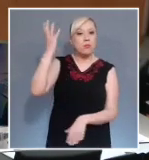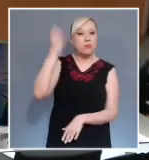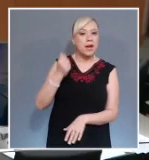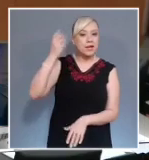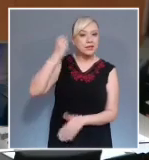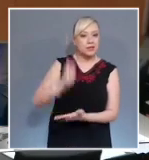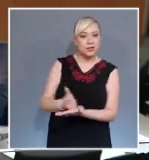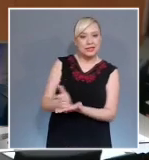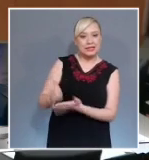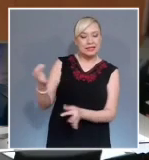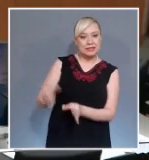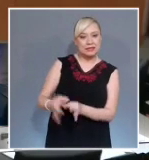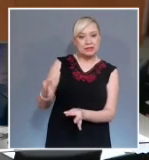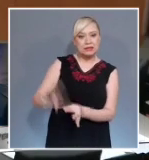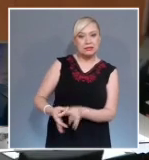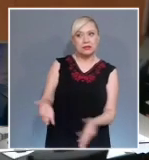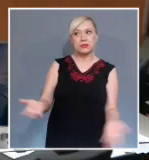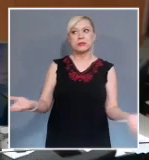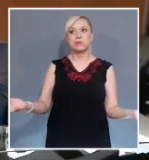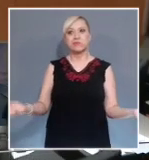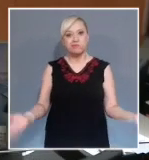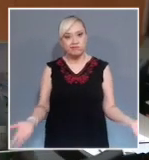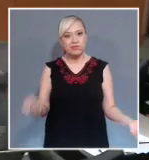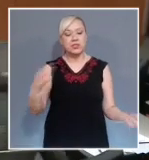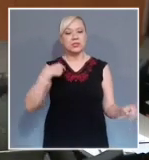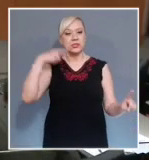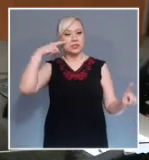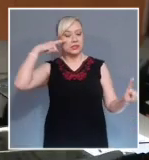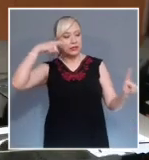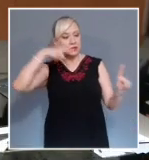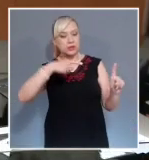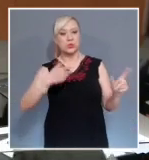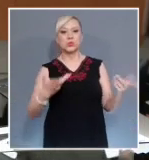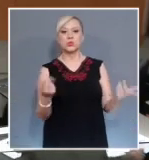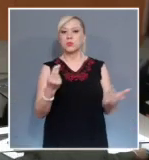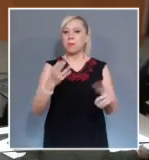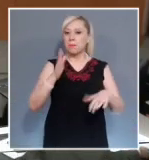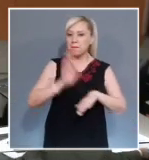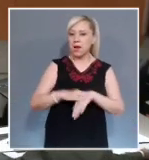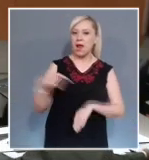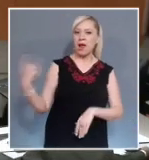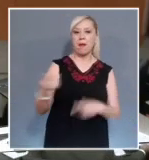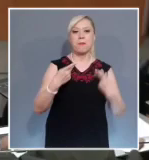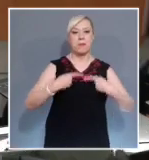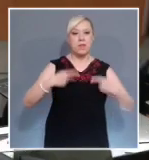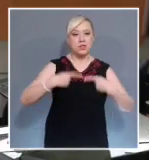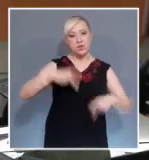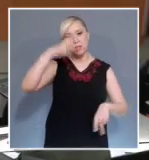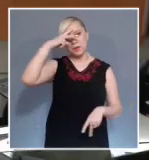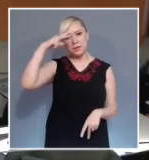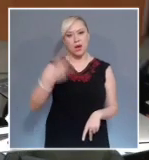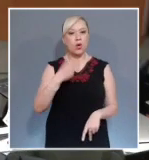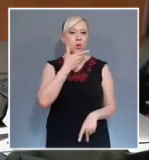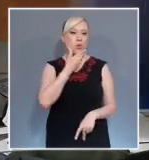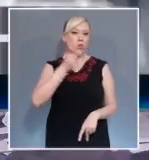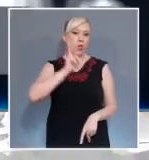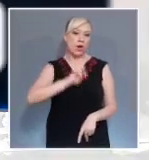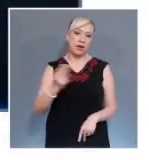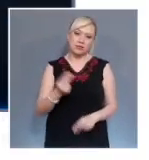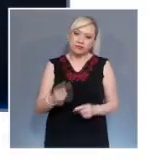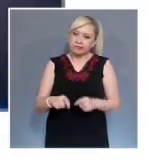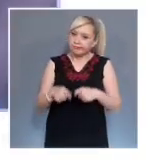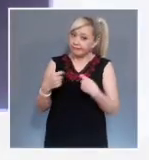en el que yo me suelo enfocar lleguen a más mexicanas y más mexicanos poder informativo Jesús daza